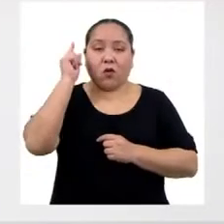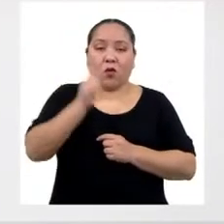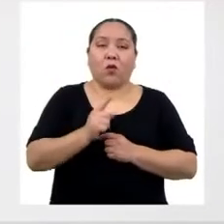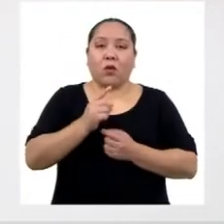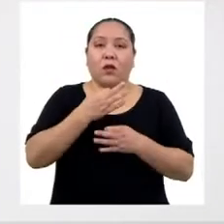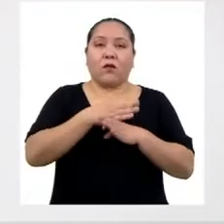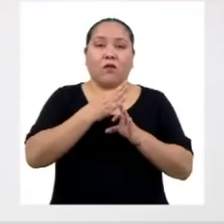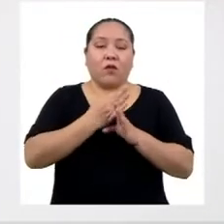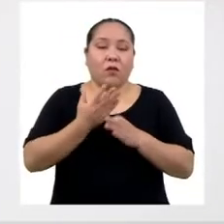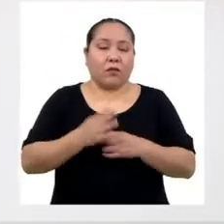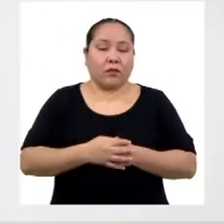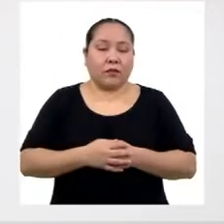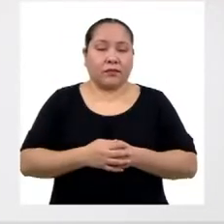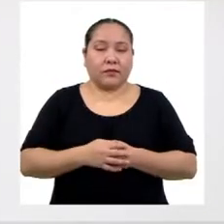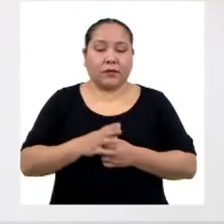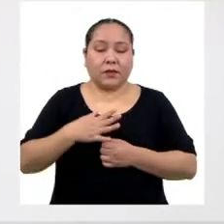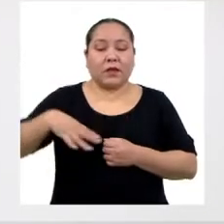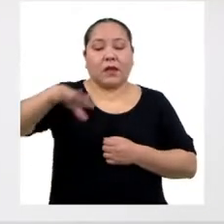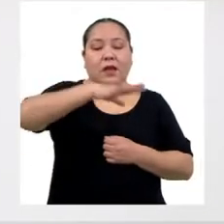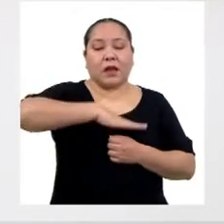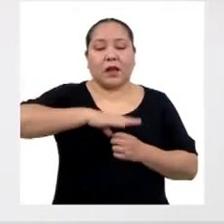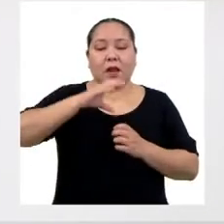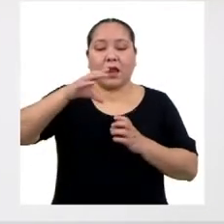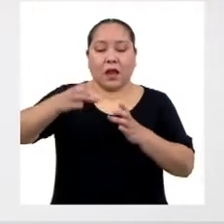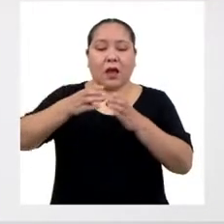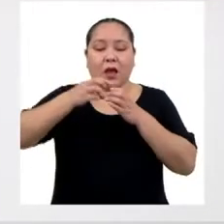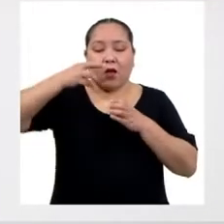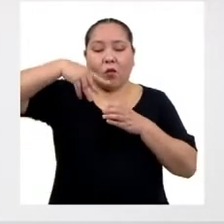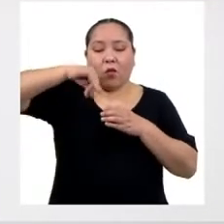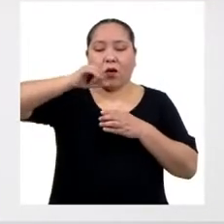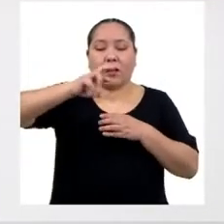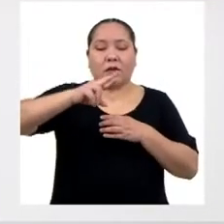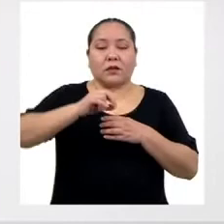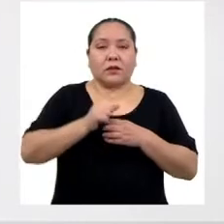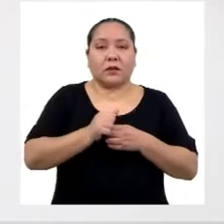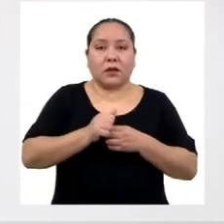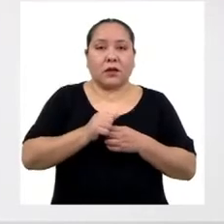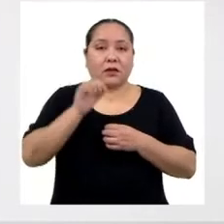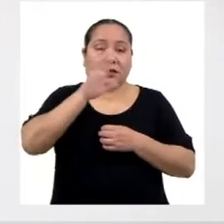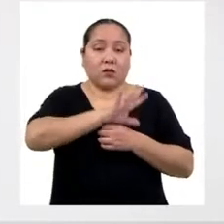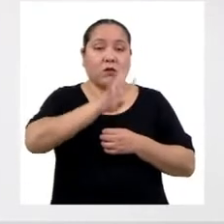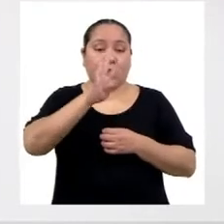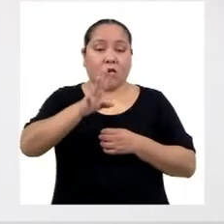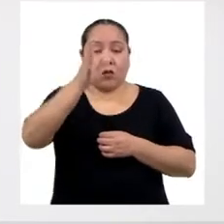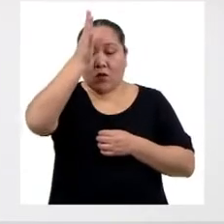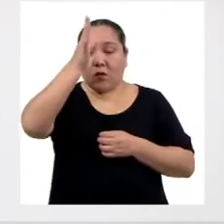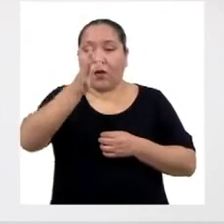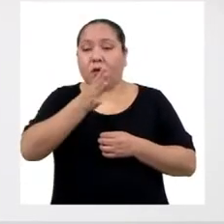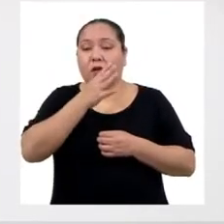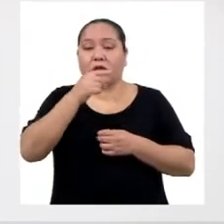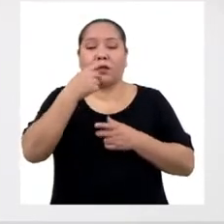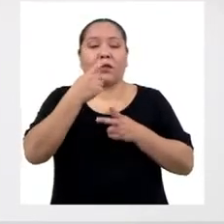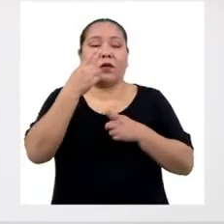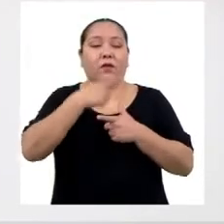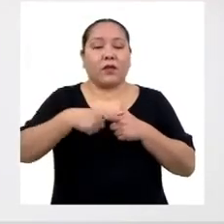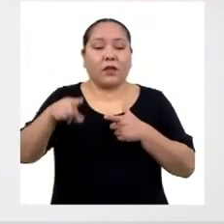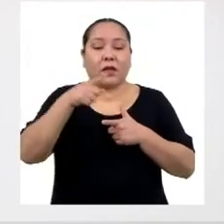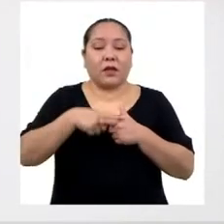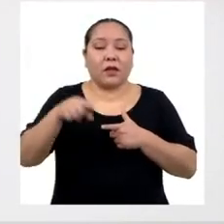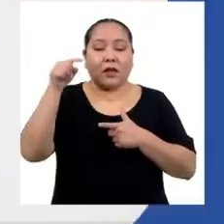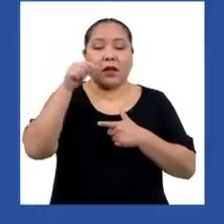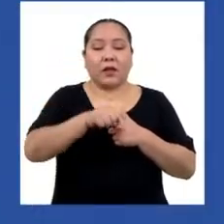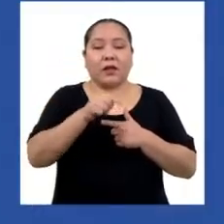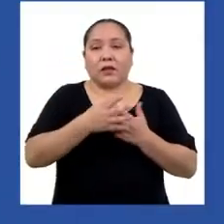si nuestra muestra es de 54 padres, entonces debemos dividir ese número por la cantidad